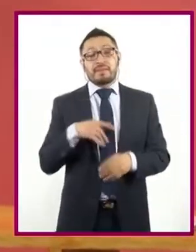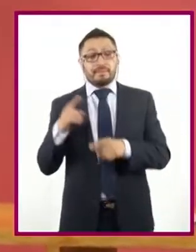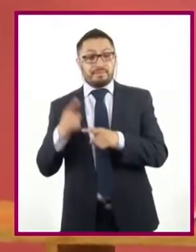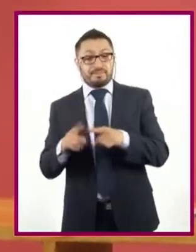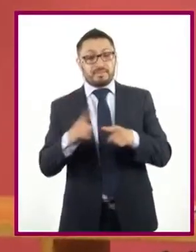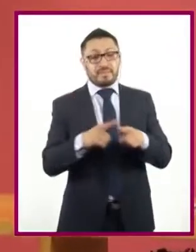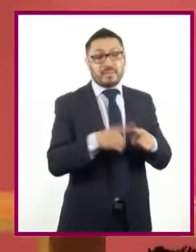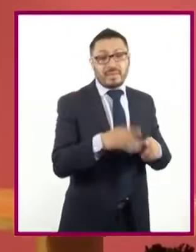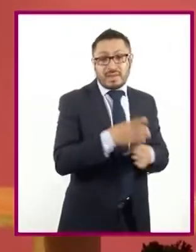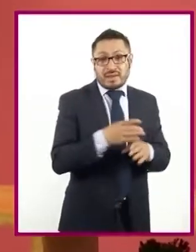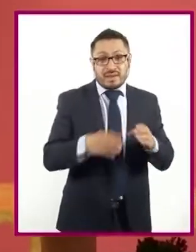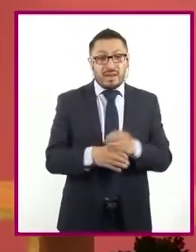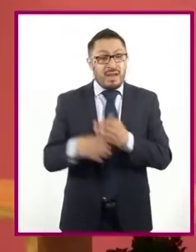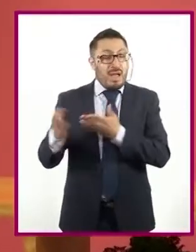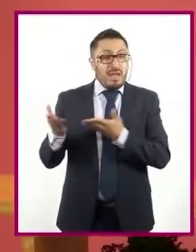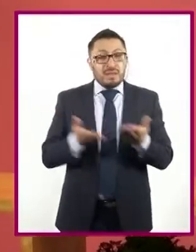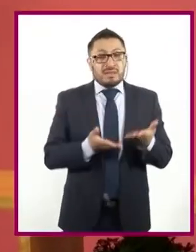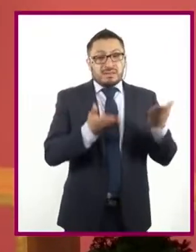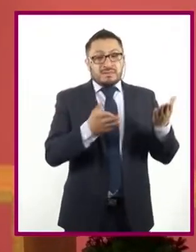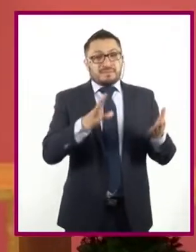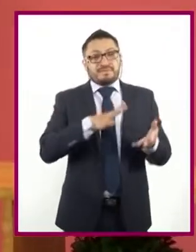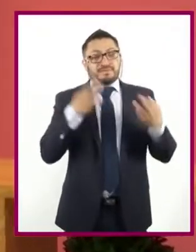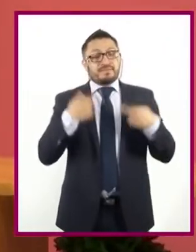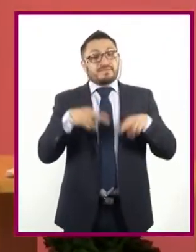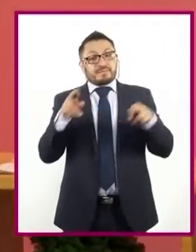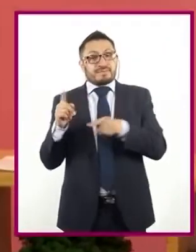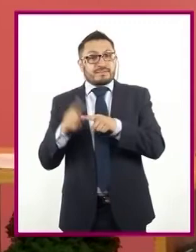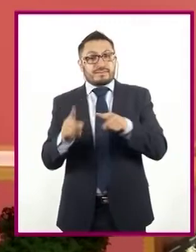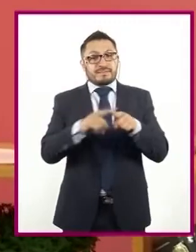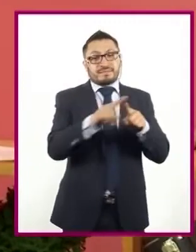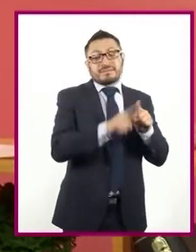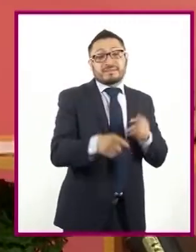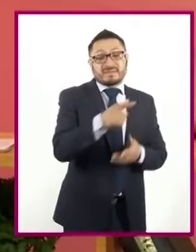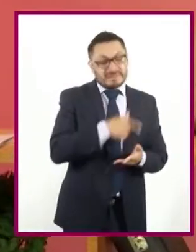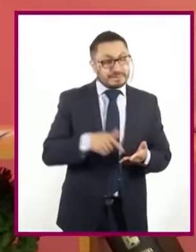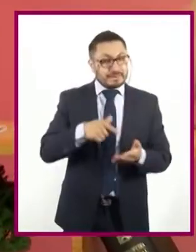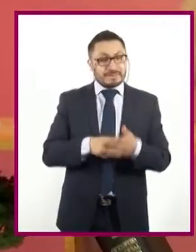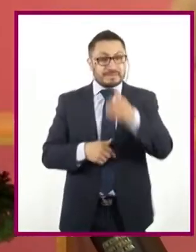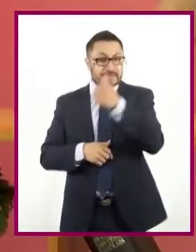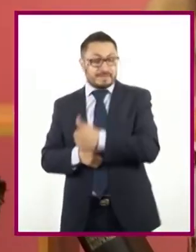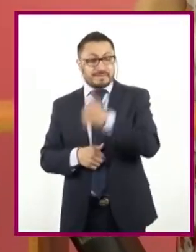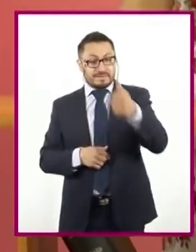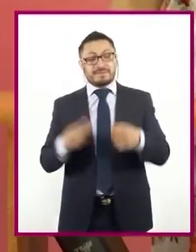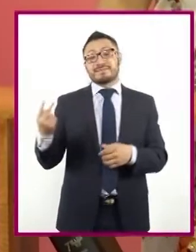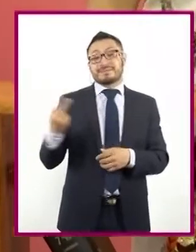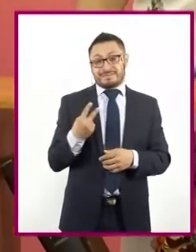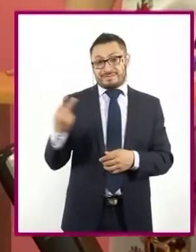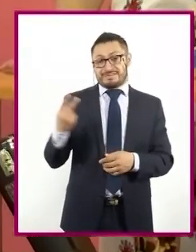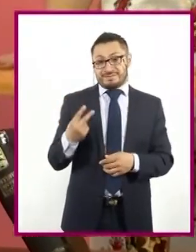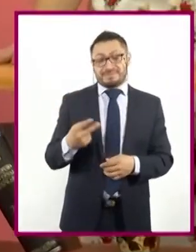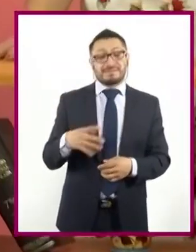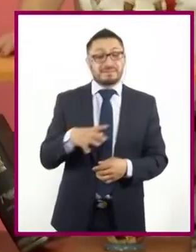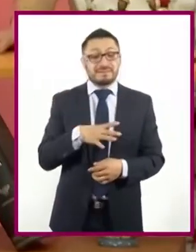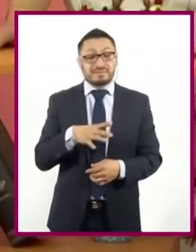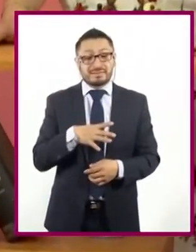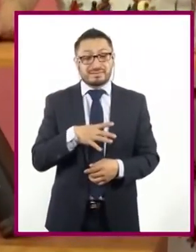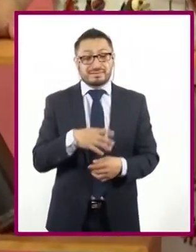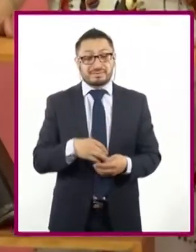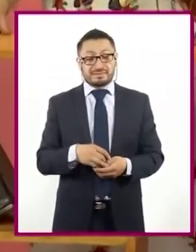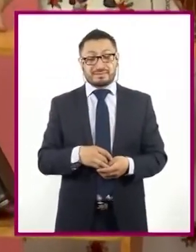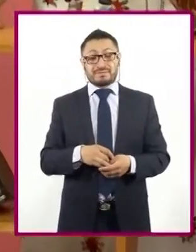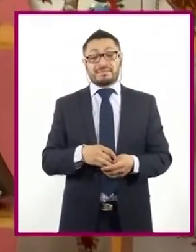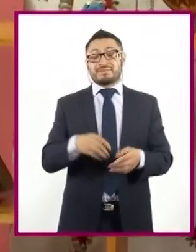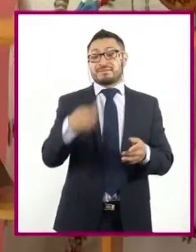objetos que son representativos de diversos lugares. Cada uno de nosotros tomará